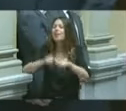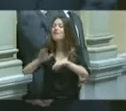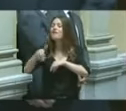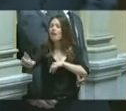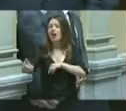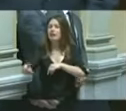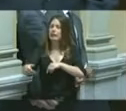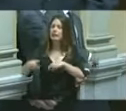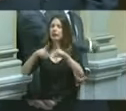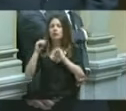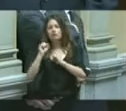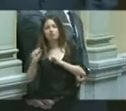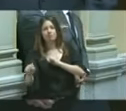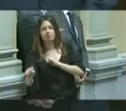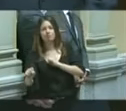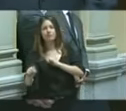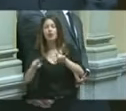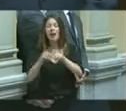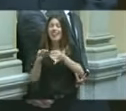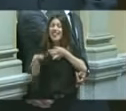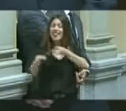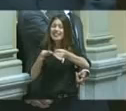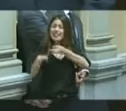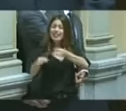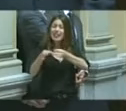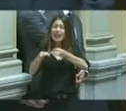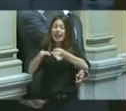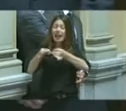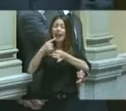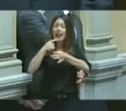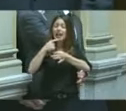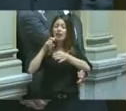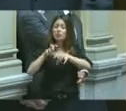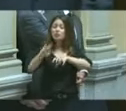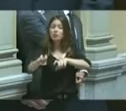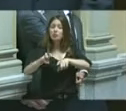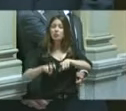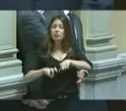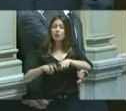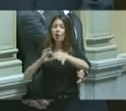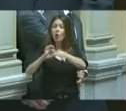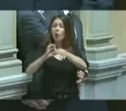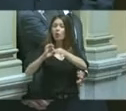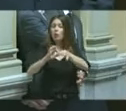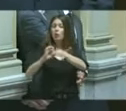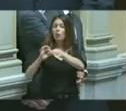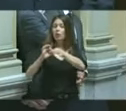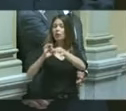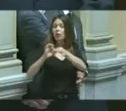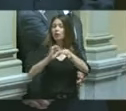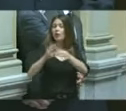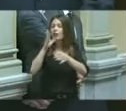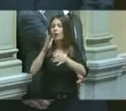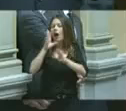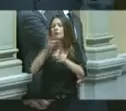mundo, cuando la mayor distancia imaginable se salta moviendo el índice sobre la superficie pulida de una pantalla de teléfono. Al